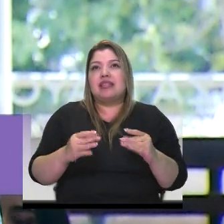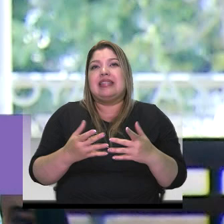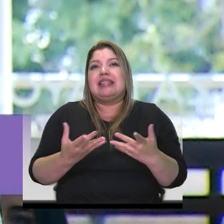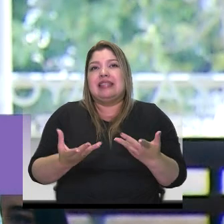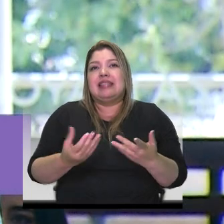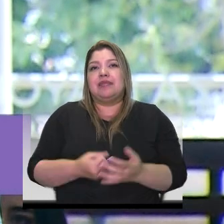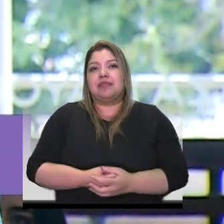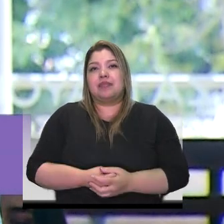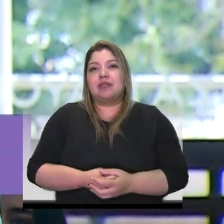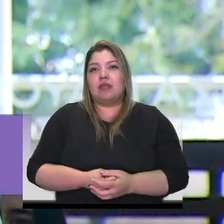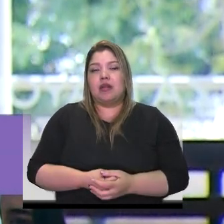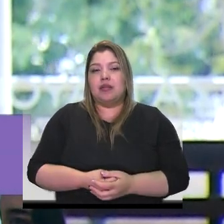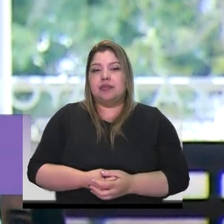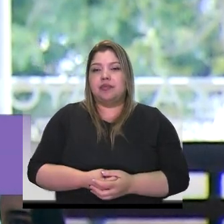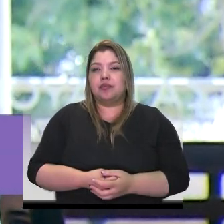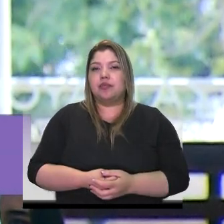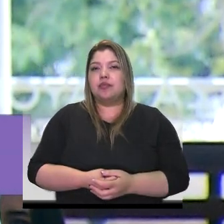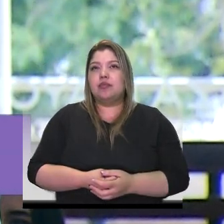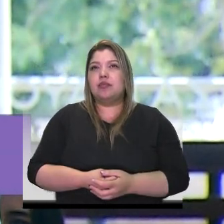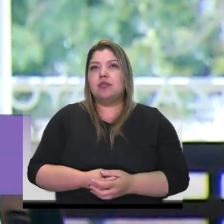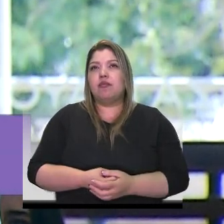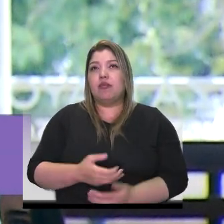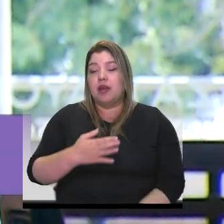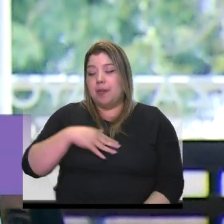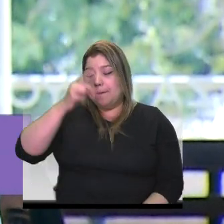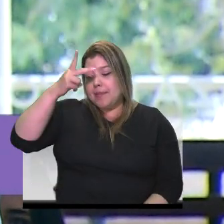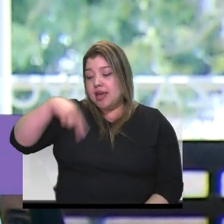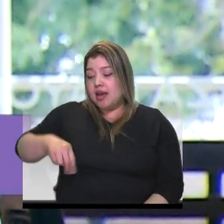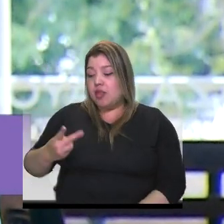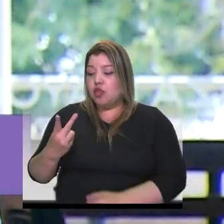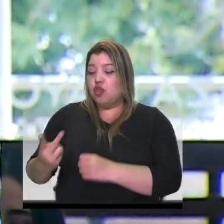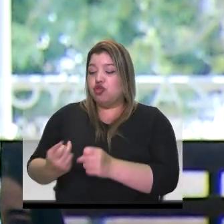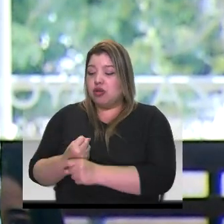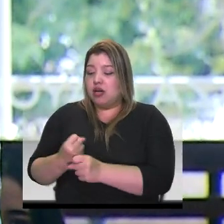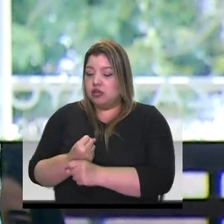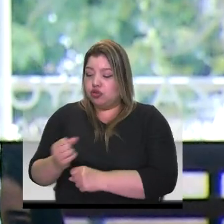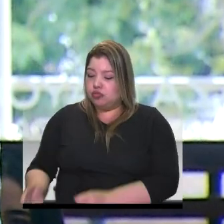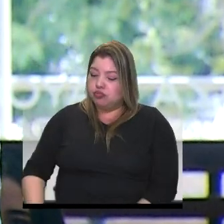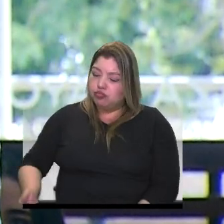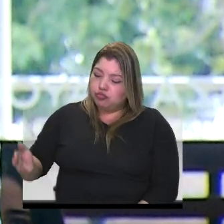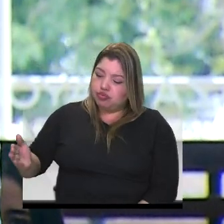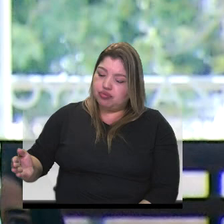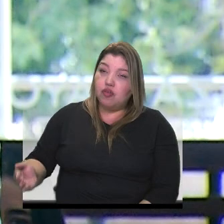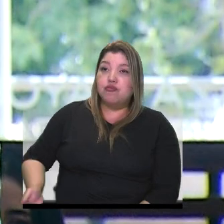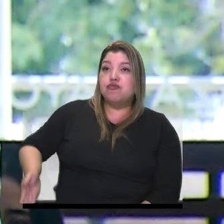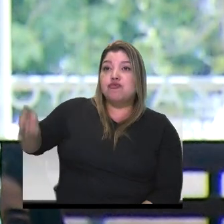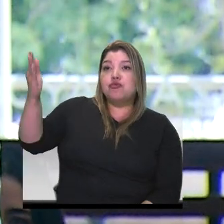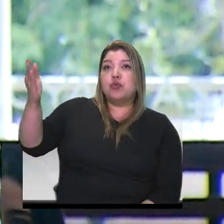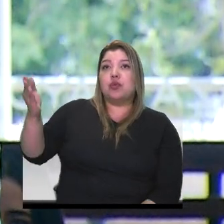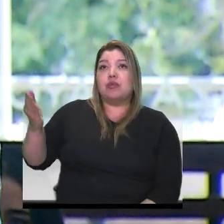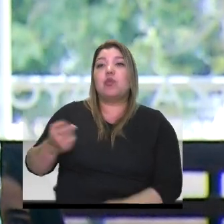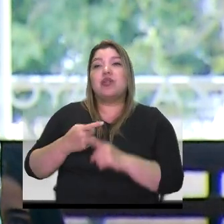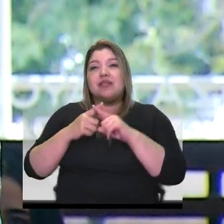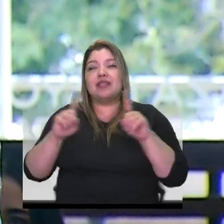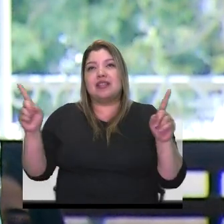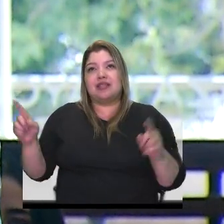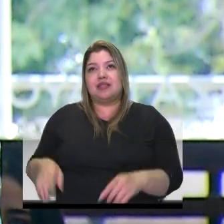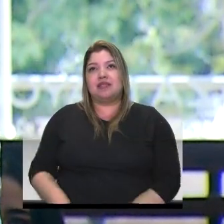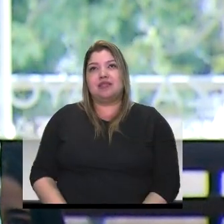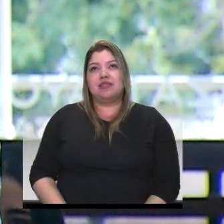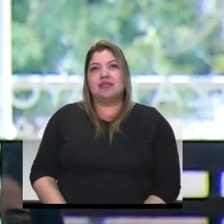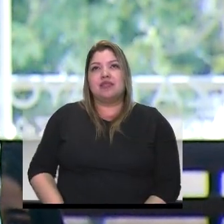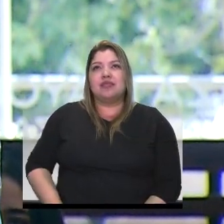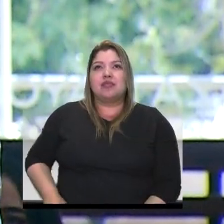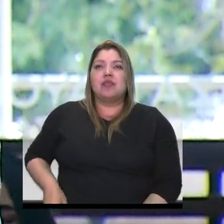que para mi hija, que tiene 2 años, va a ser distinto vivir. y la abundancia como la hemos entendido en el